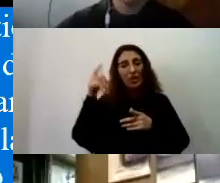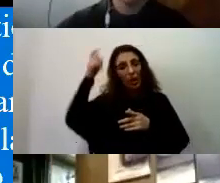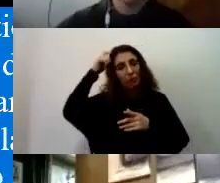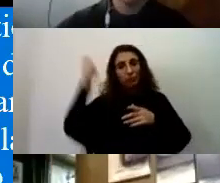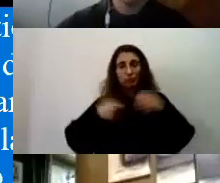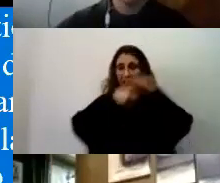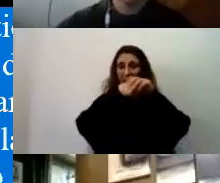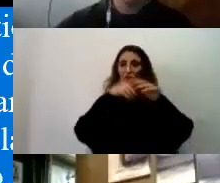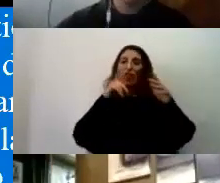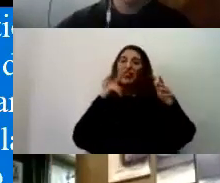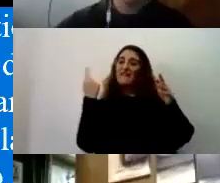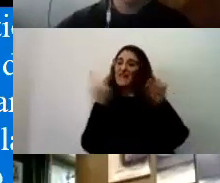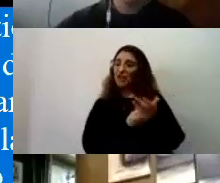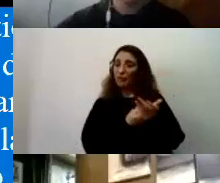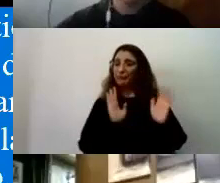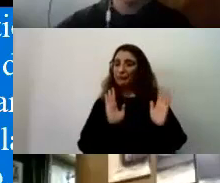Más tarde la Corte